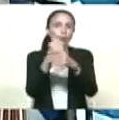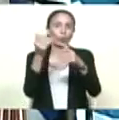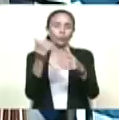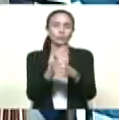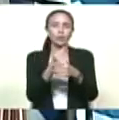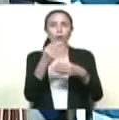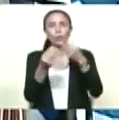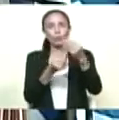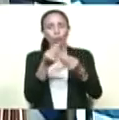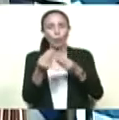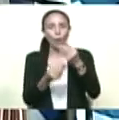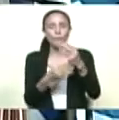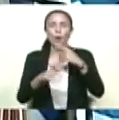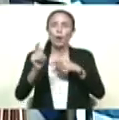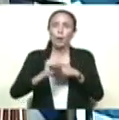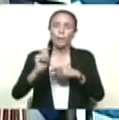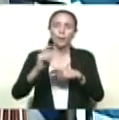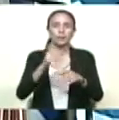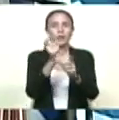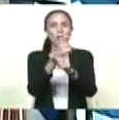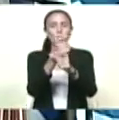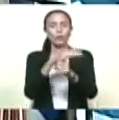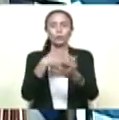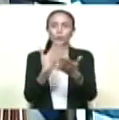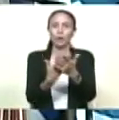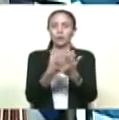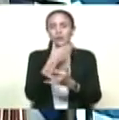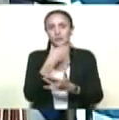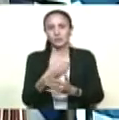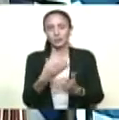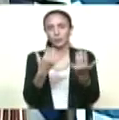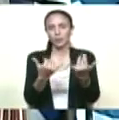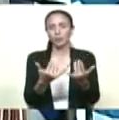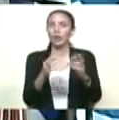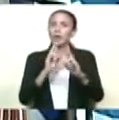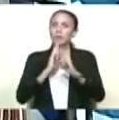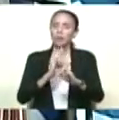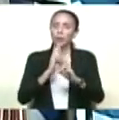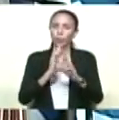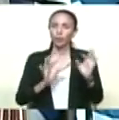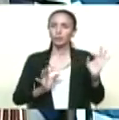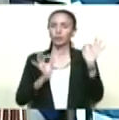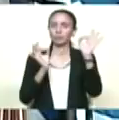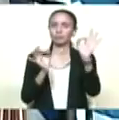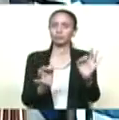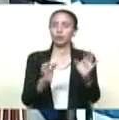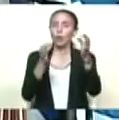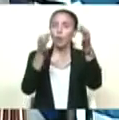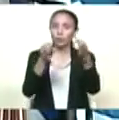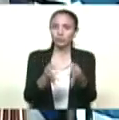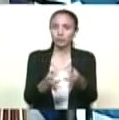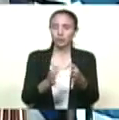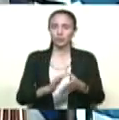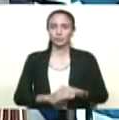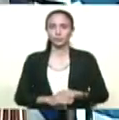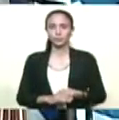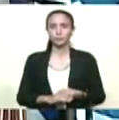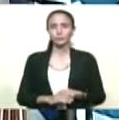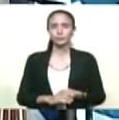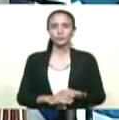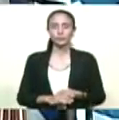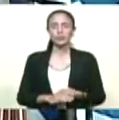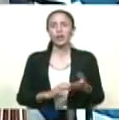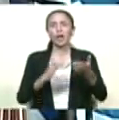estos meses llevando a cabo con resultados ejemplares el desfalco por